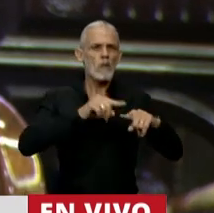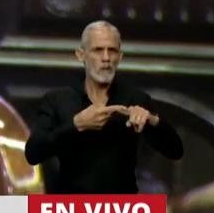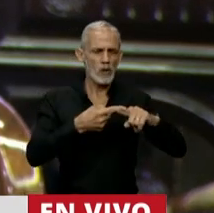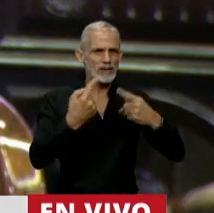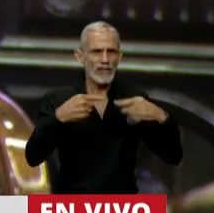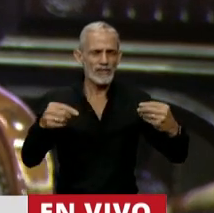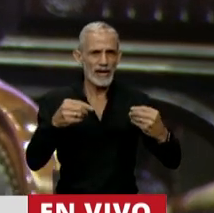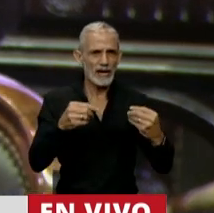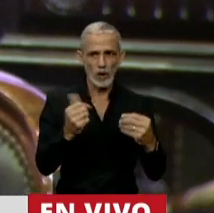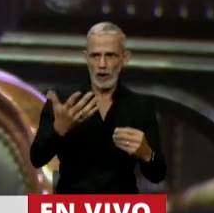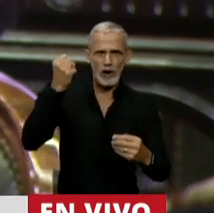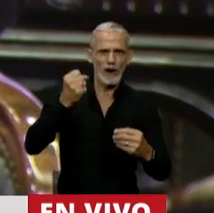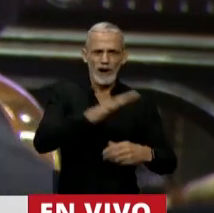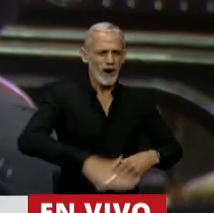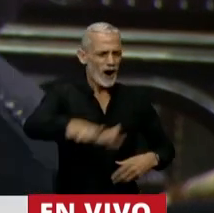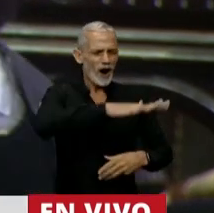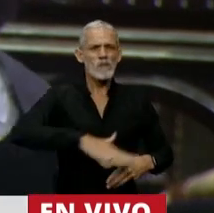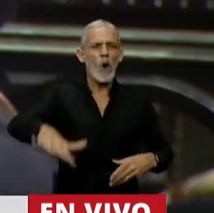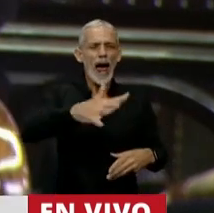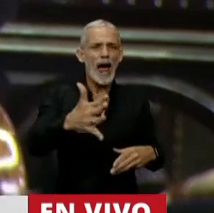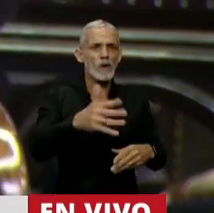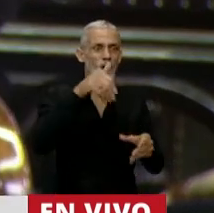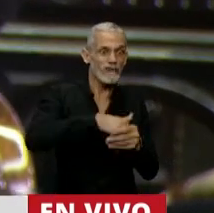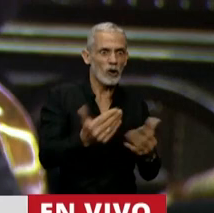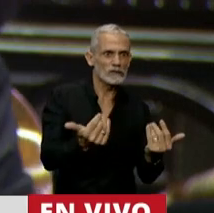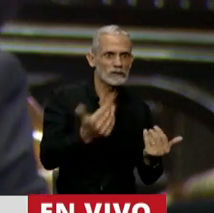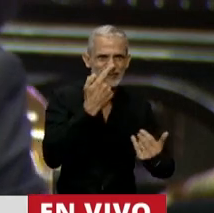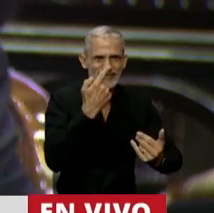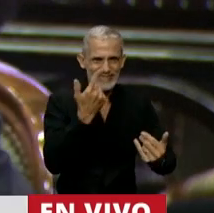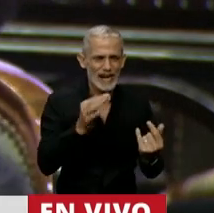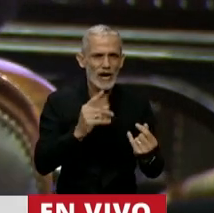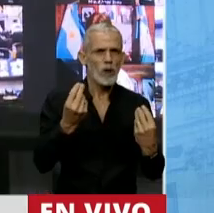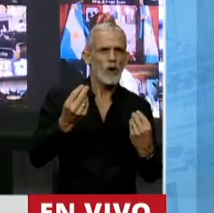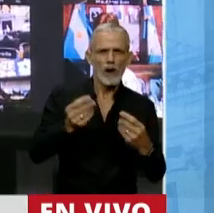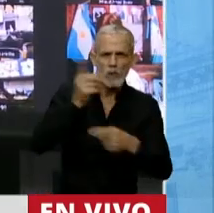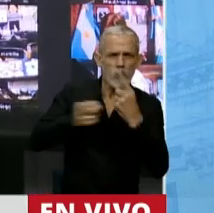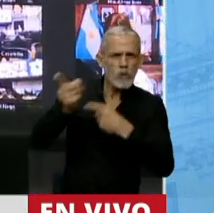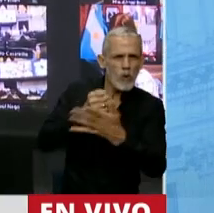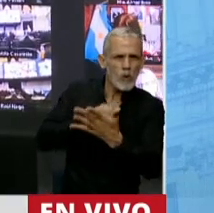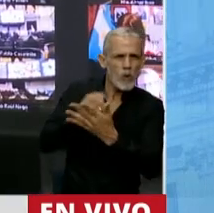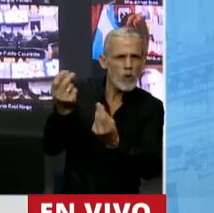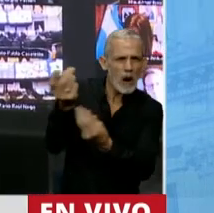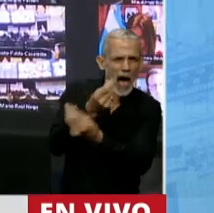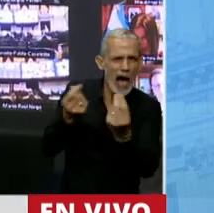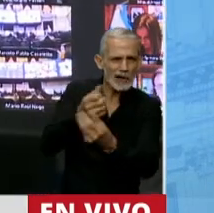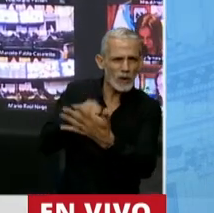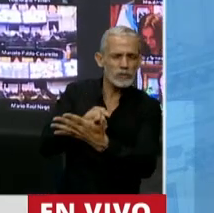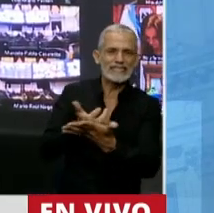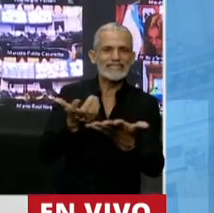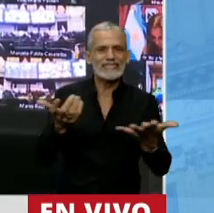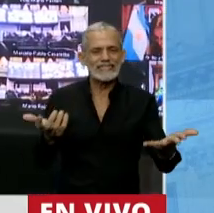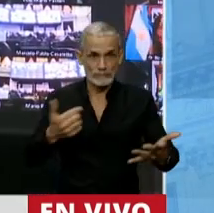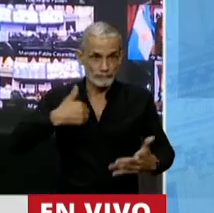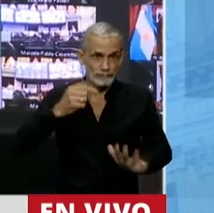de que se conquista a la gran masa del pueblo y, por lo tanto, al voto de los ciudadanos, combatiendo al capital. En ese momento